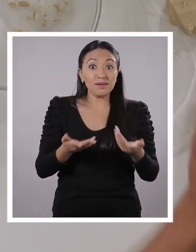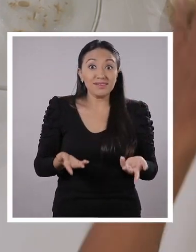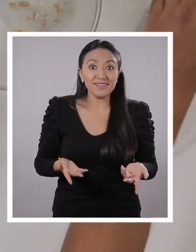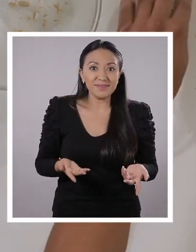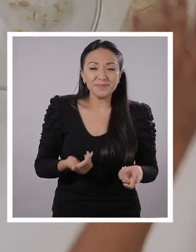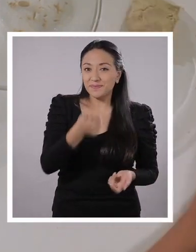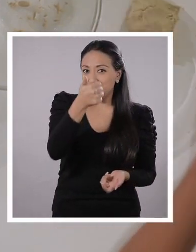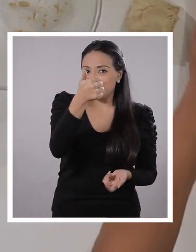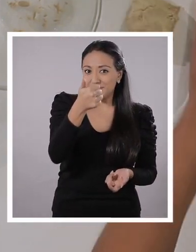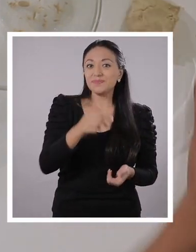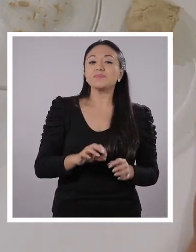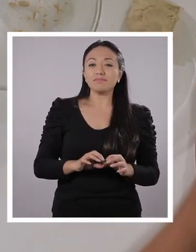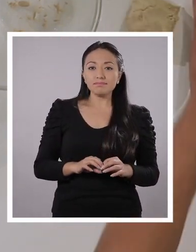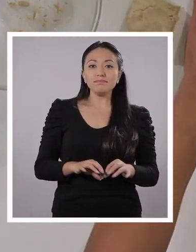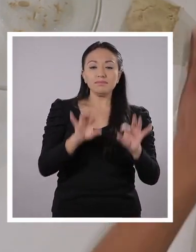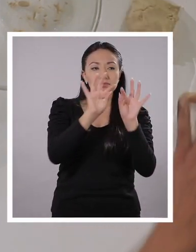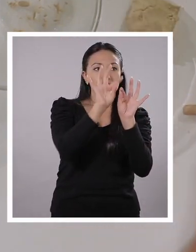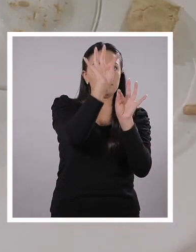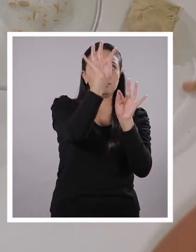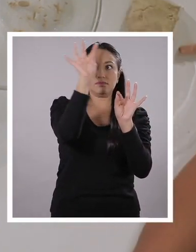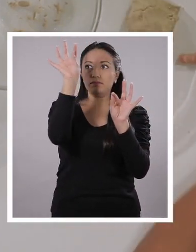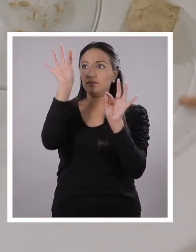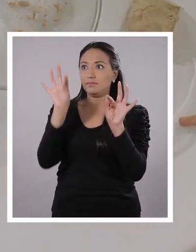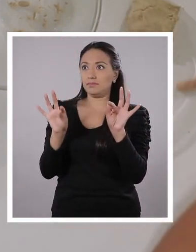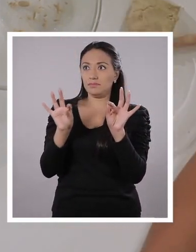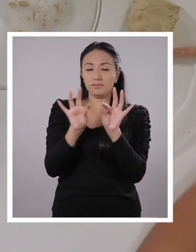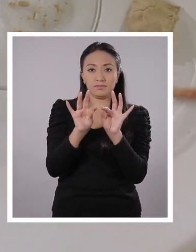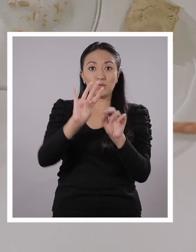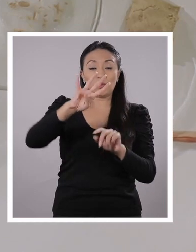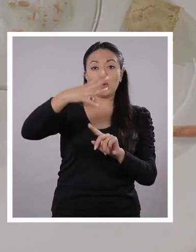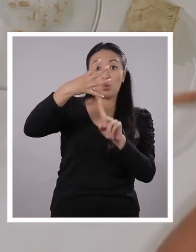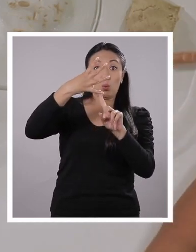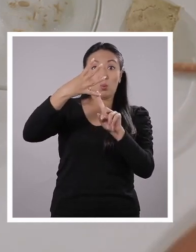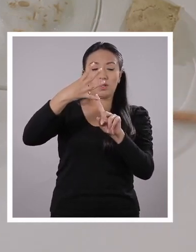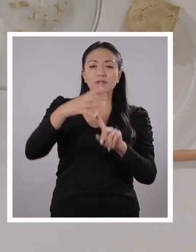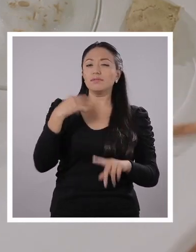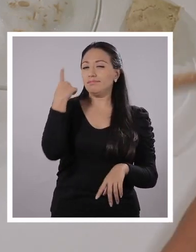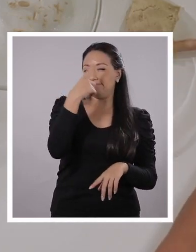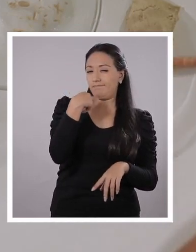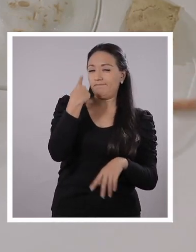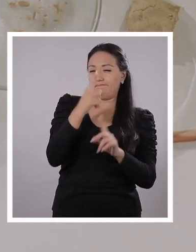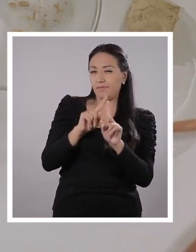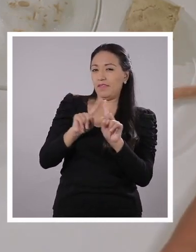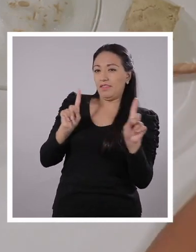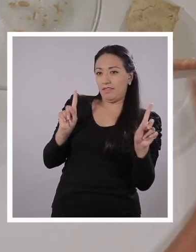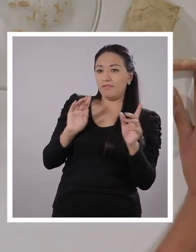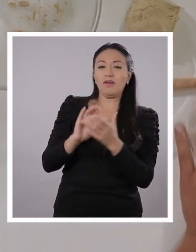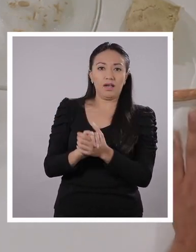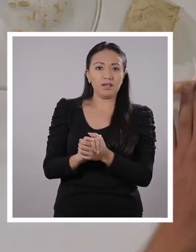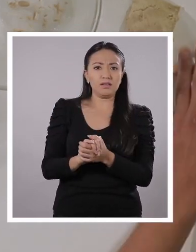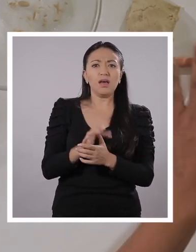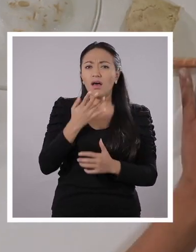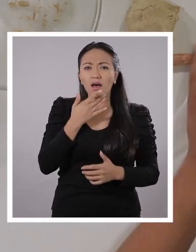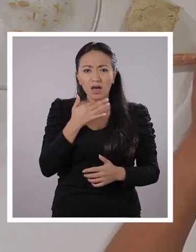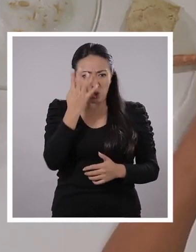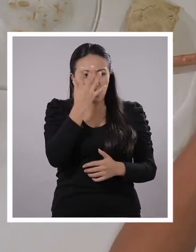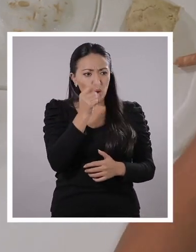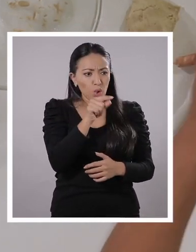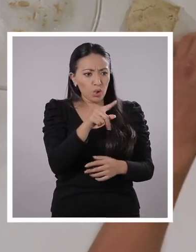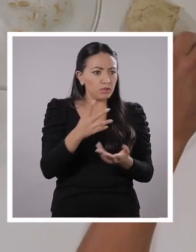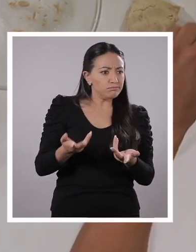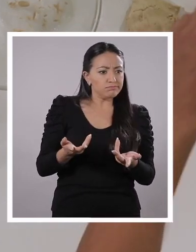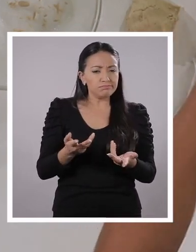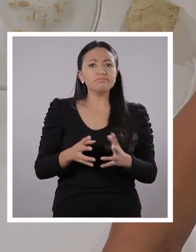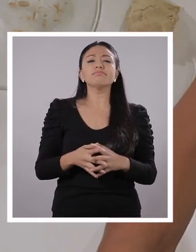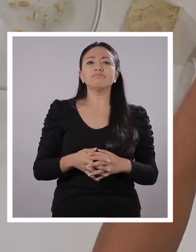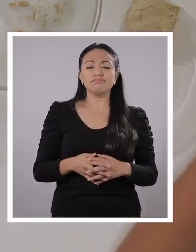1, 2, ¿cómo va? Muy bien, profe. Pancho está en la labor de panadero. Tiene una apariencia distinta, mire. ¡Ah, qué color